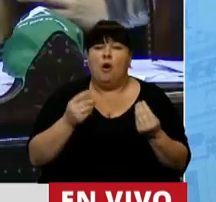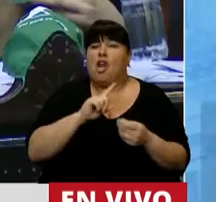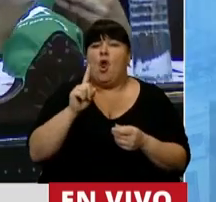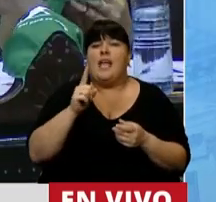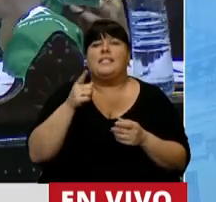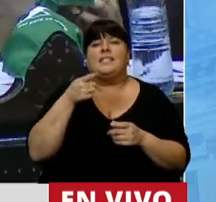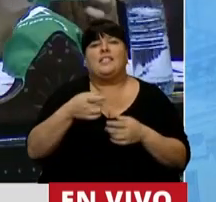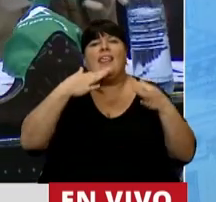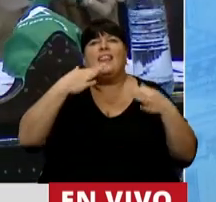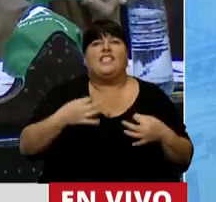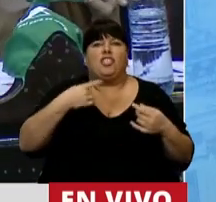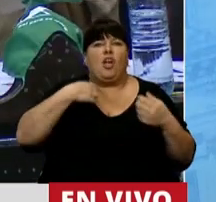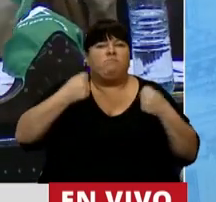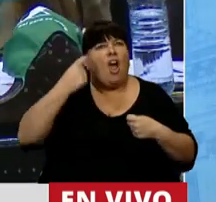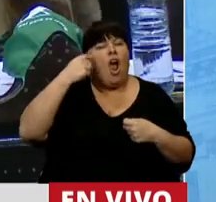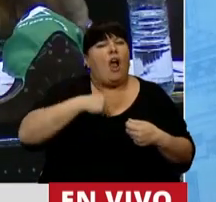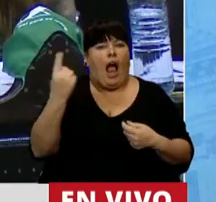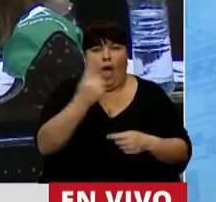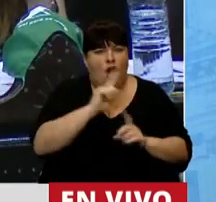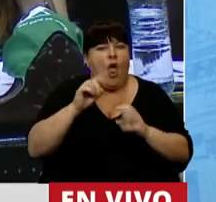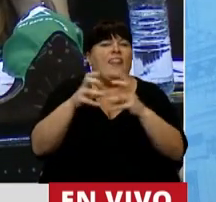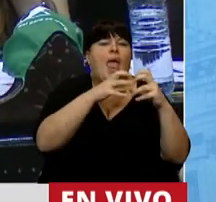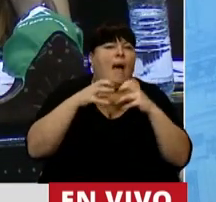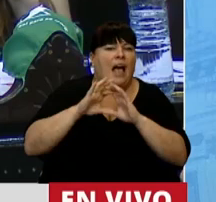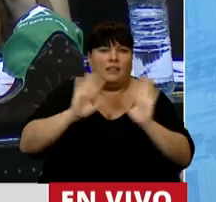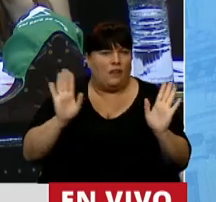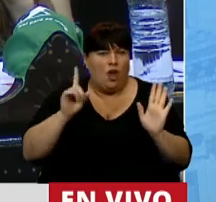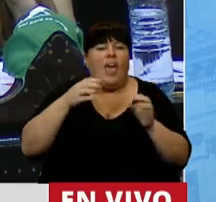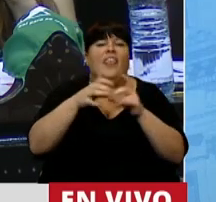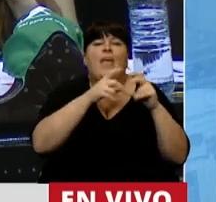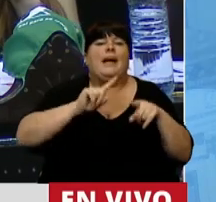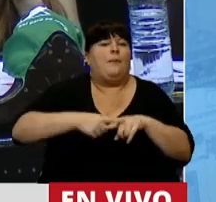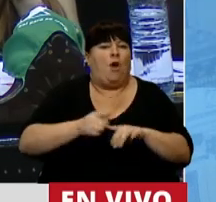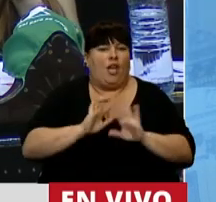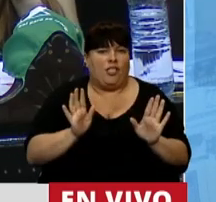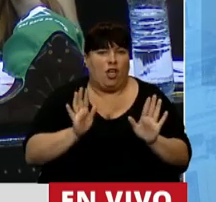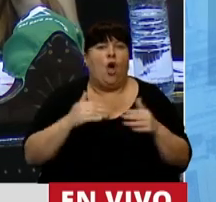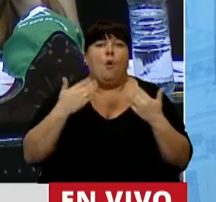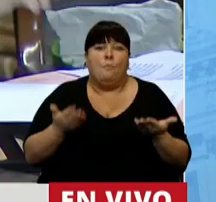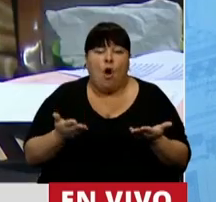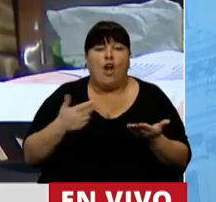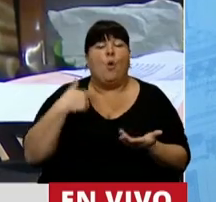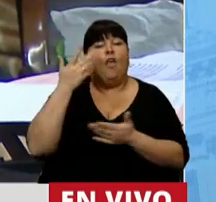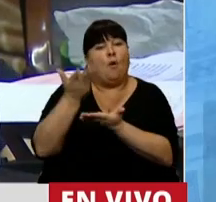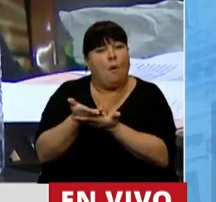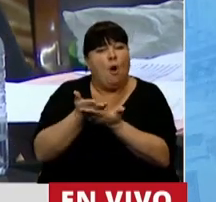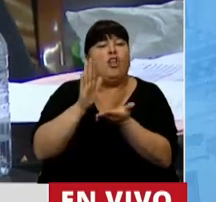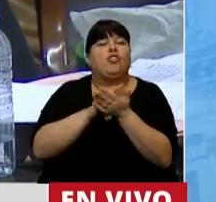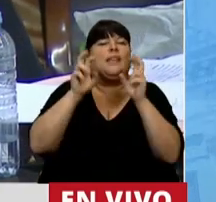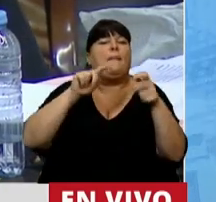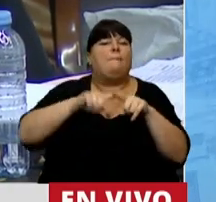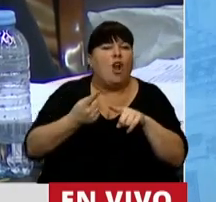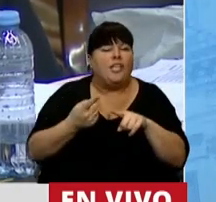afecta a ningún tipo de convicción y ningún tipo de creencia. No es un debate metafísico, es un debate político. Por eso, cuando lo planteamos desde el punto de vista